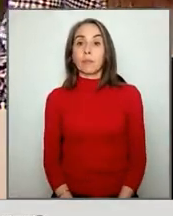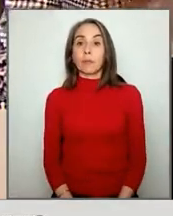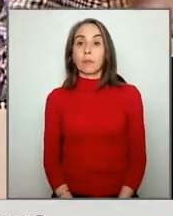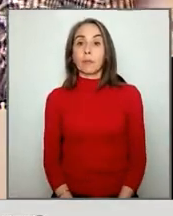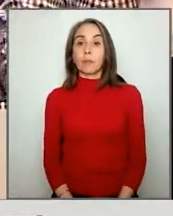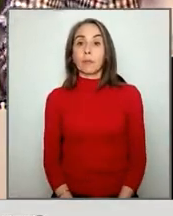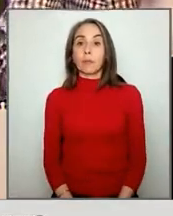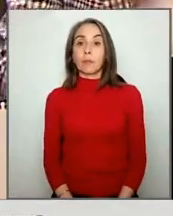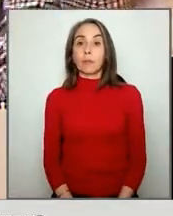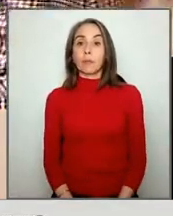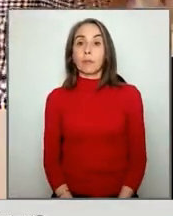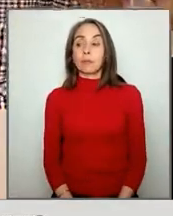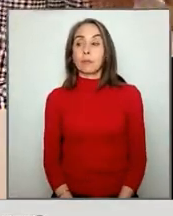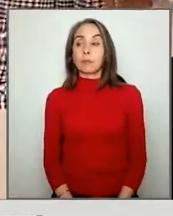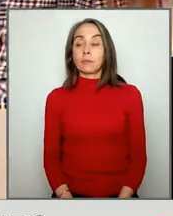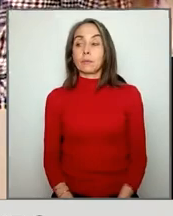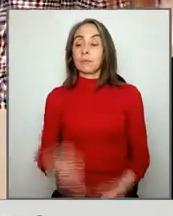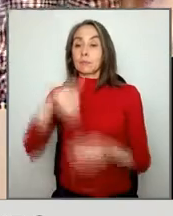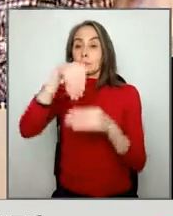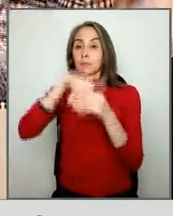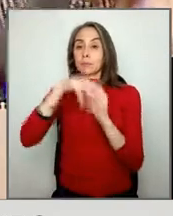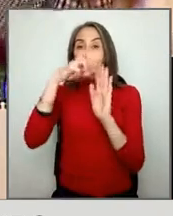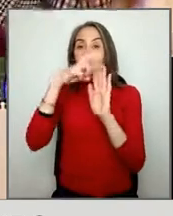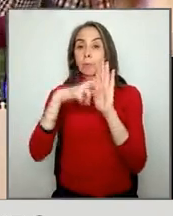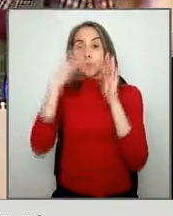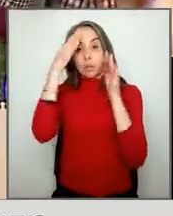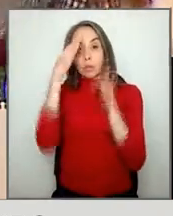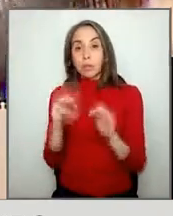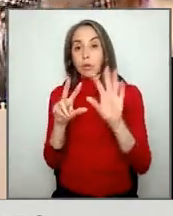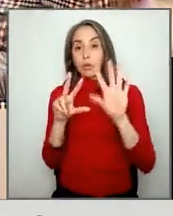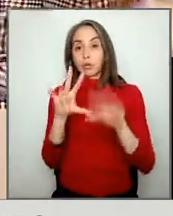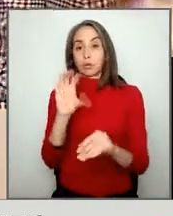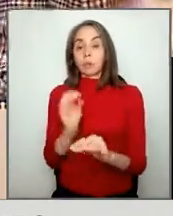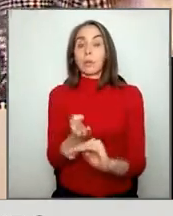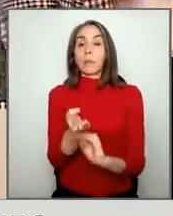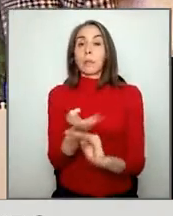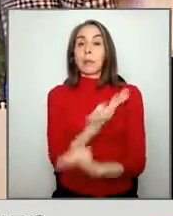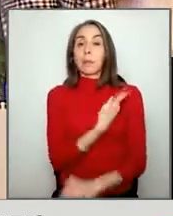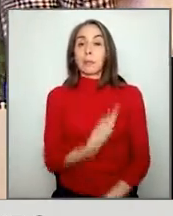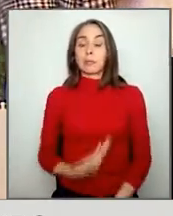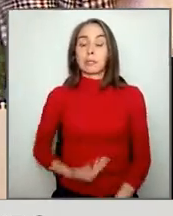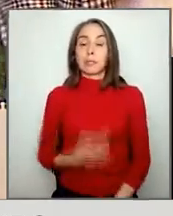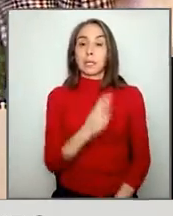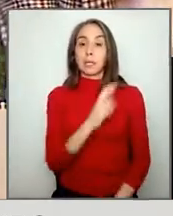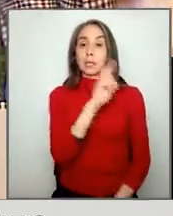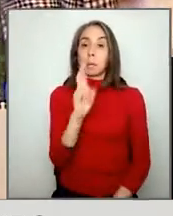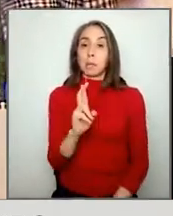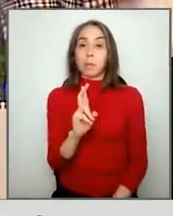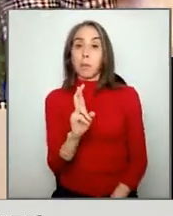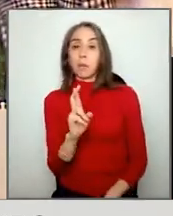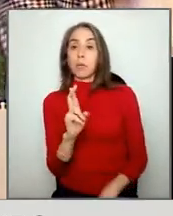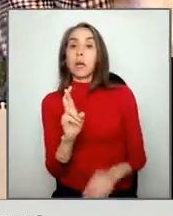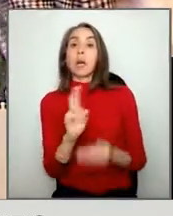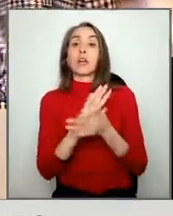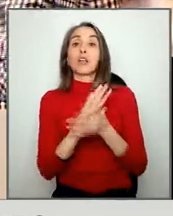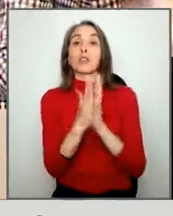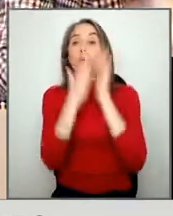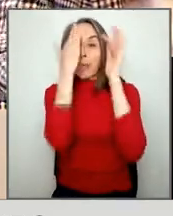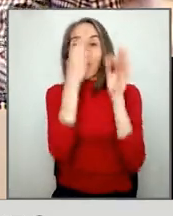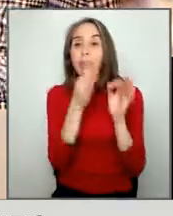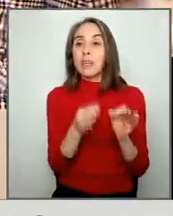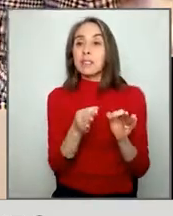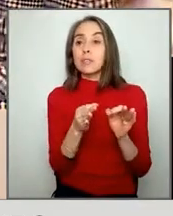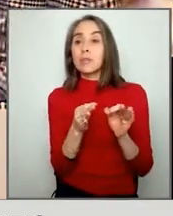en votación la resolución 850 que solicita su excelencia al presidente de la república que adopte todas las medidas necesarias para intervenir